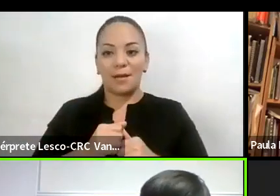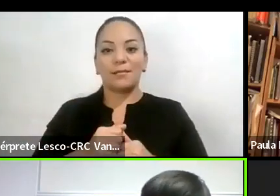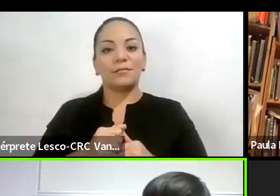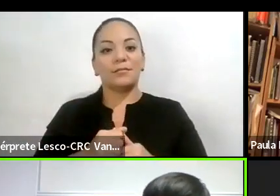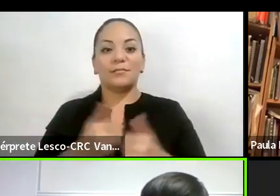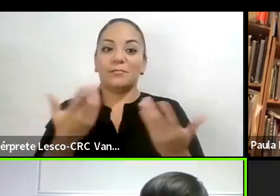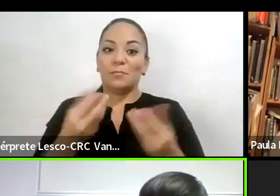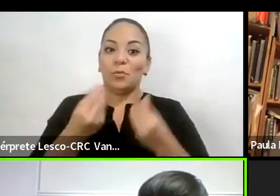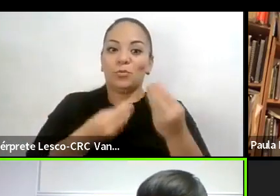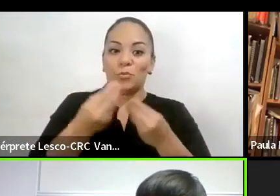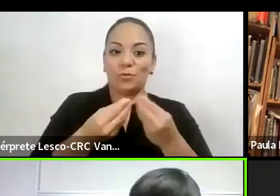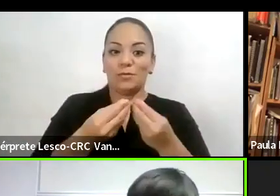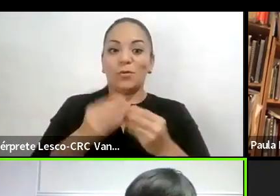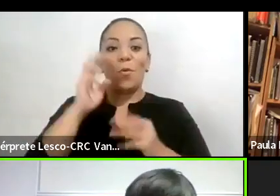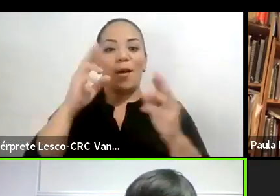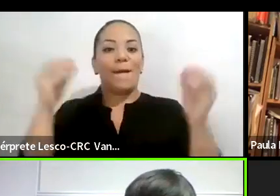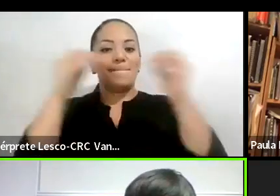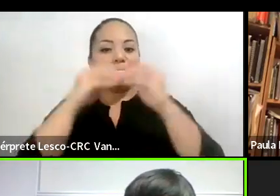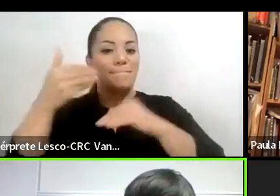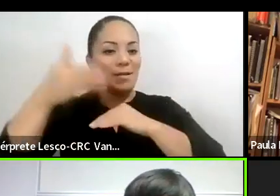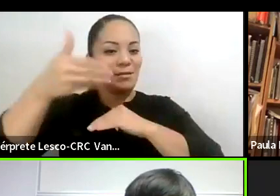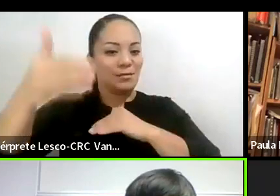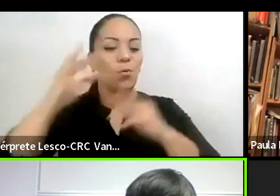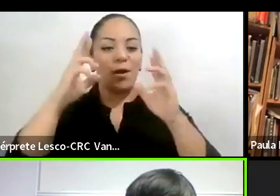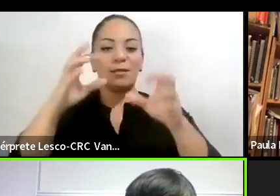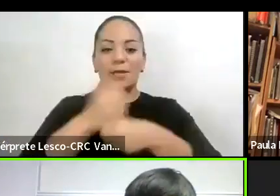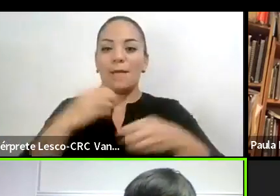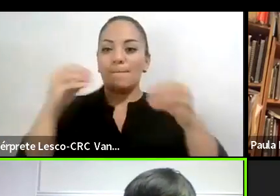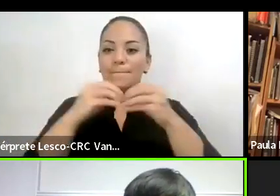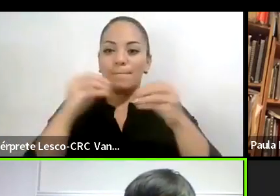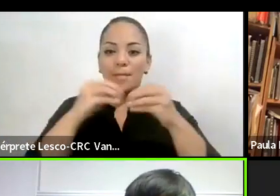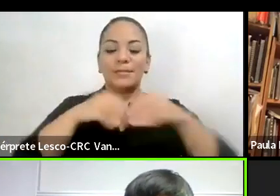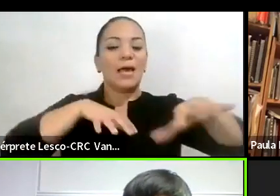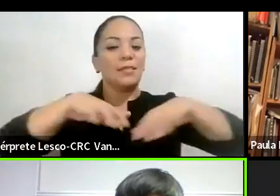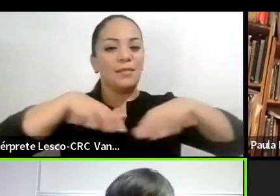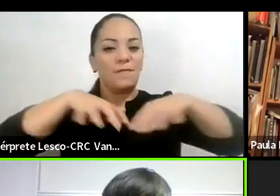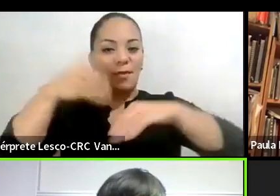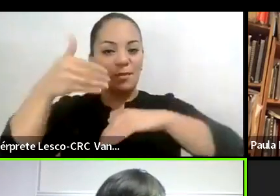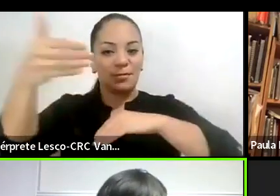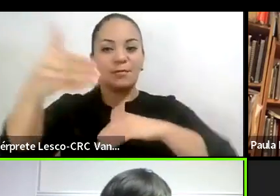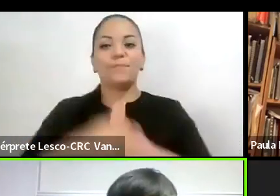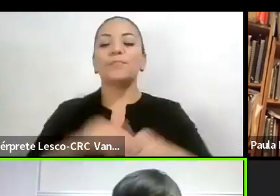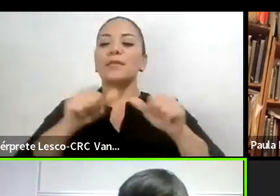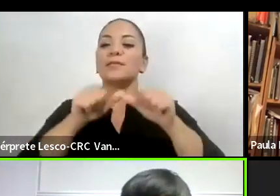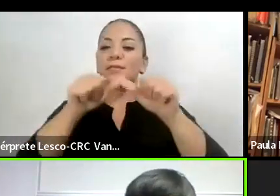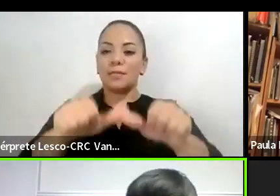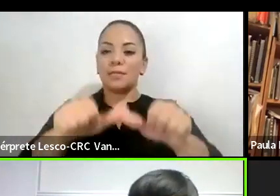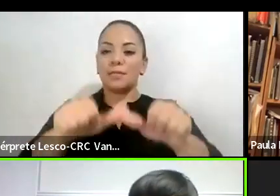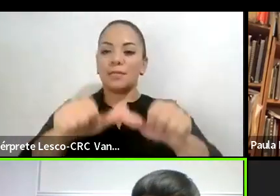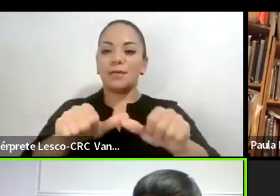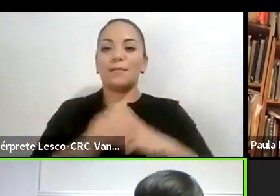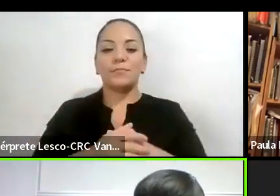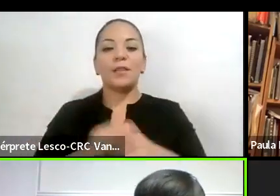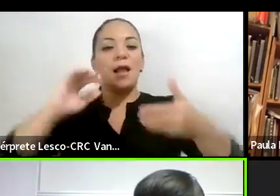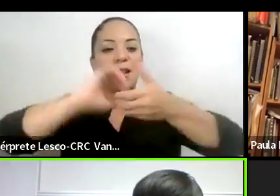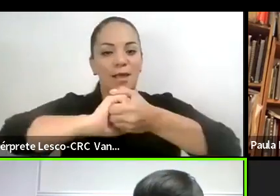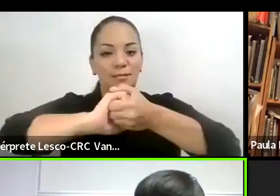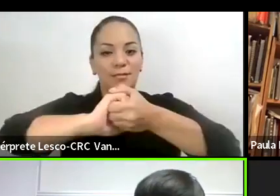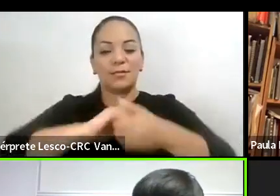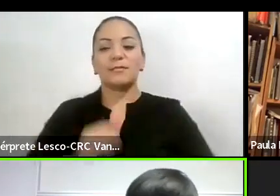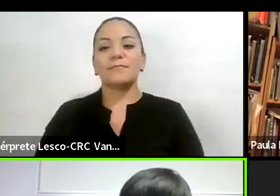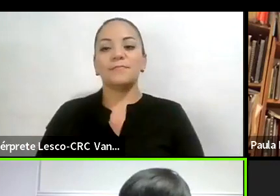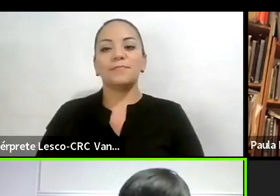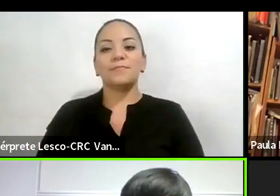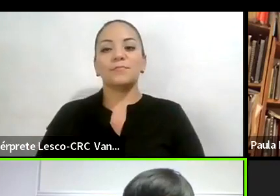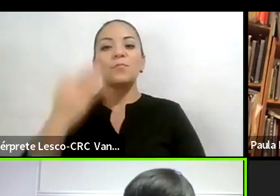a seguir. Ojalá que se sigan generando este tipo de actividades, que se sigan manteniendo estas alianzas, sobre todo por